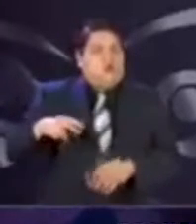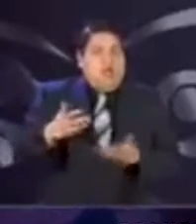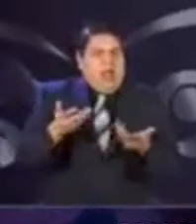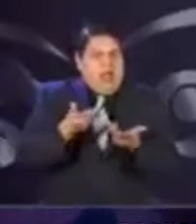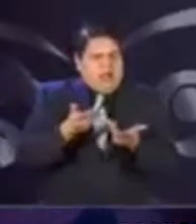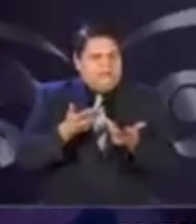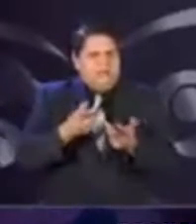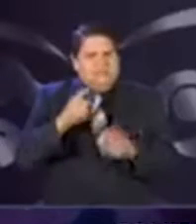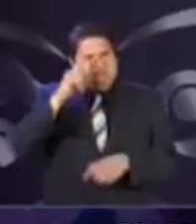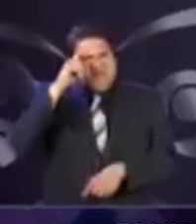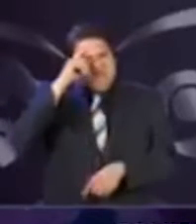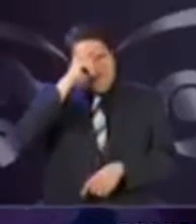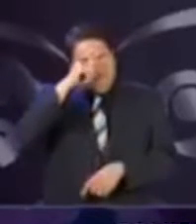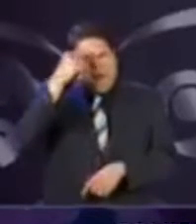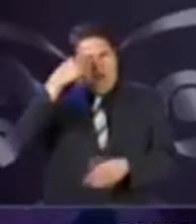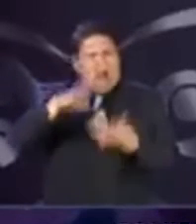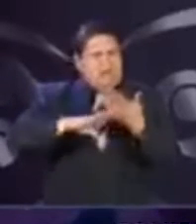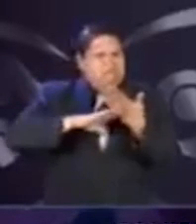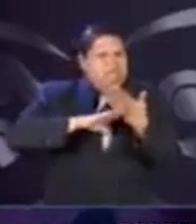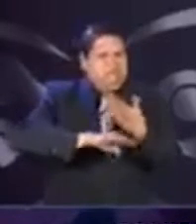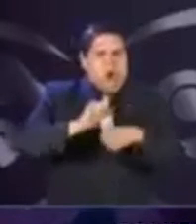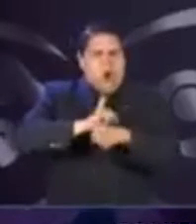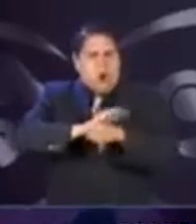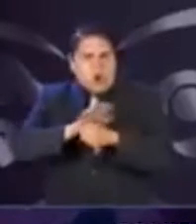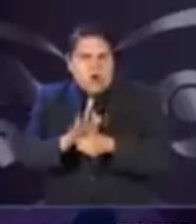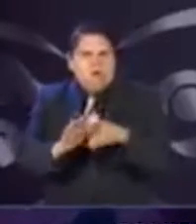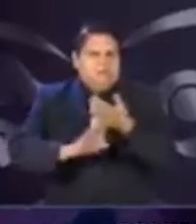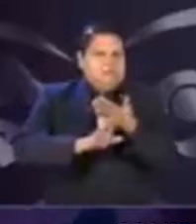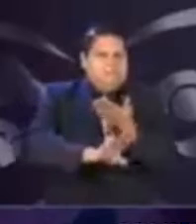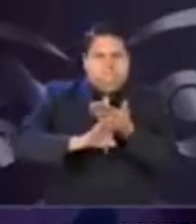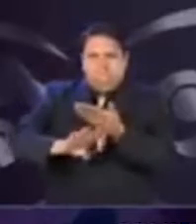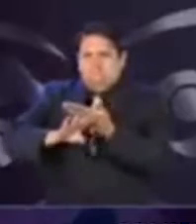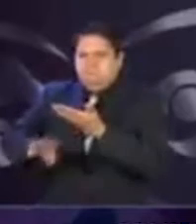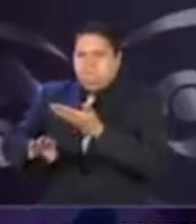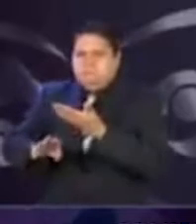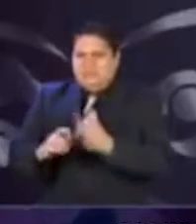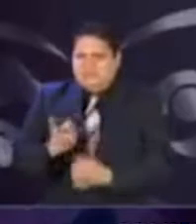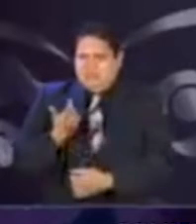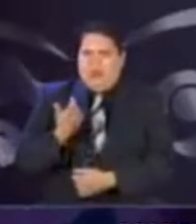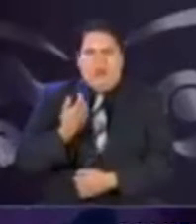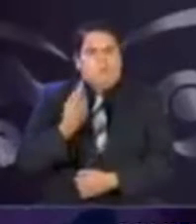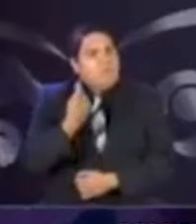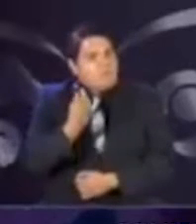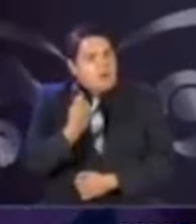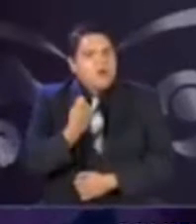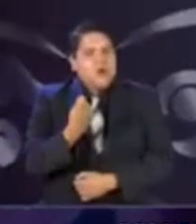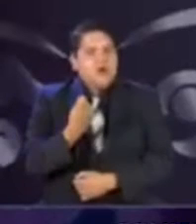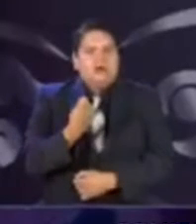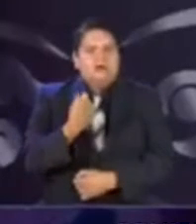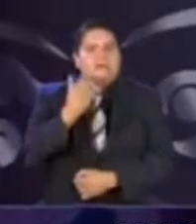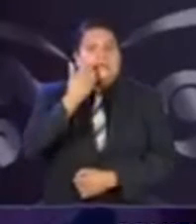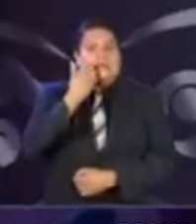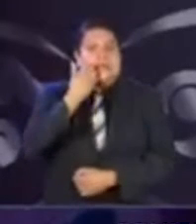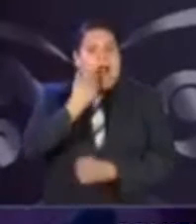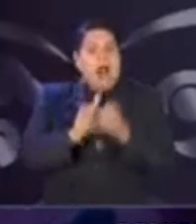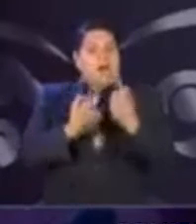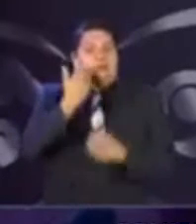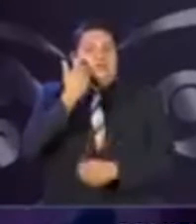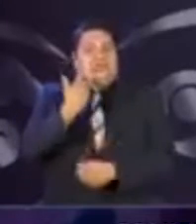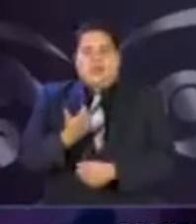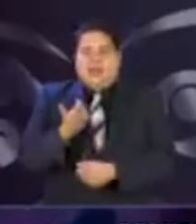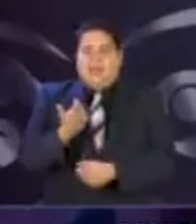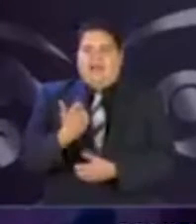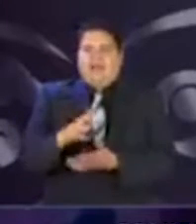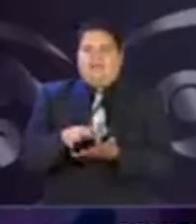recursos limitados en el sector salud, se pretendió lucrar de manera ilegal, abusiva, poco transparente,